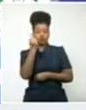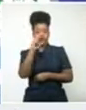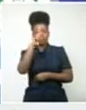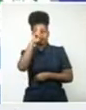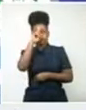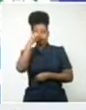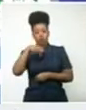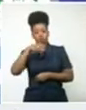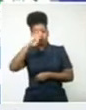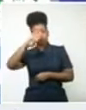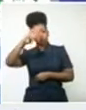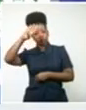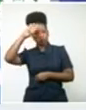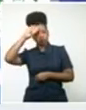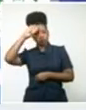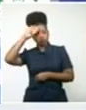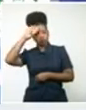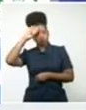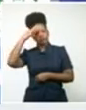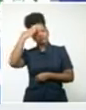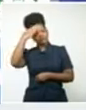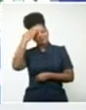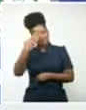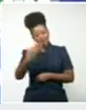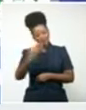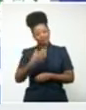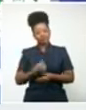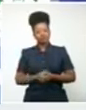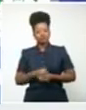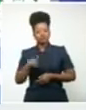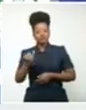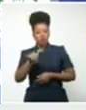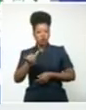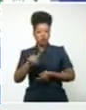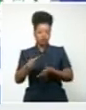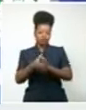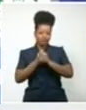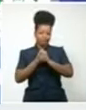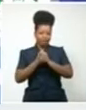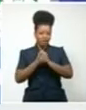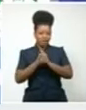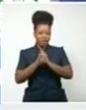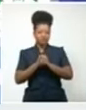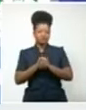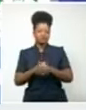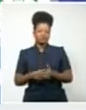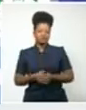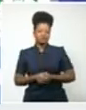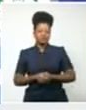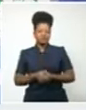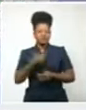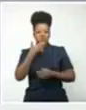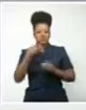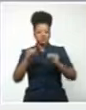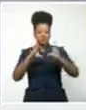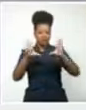país, a quien le doy el saludo, por supuesto, y también a nuestro colega y amigo Héctor Amec Velázquez. Muy buenos días a ambos.